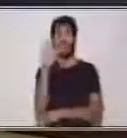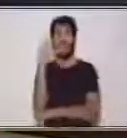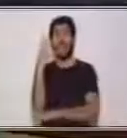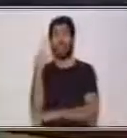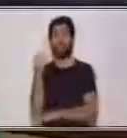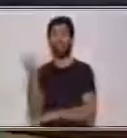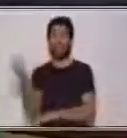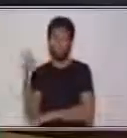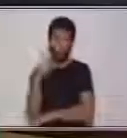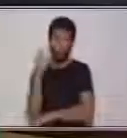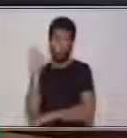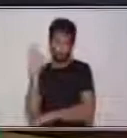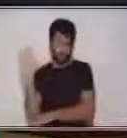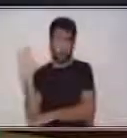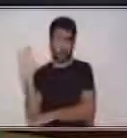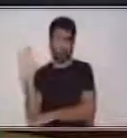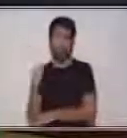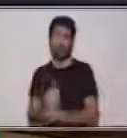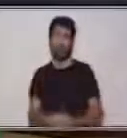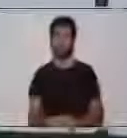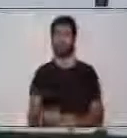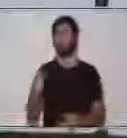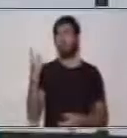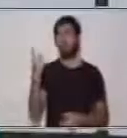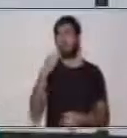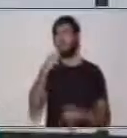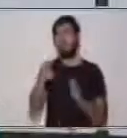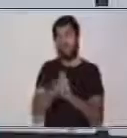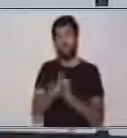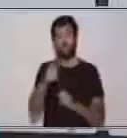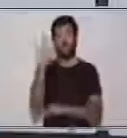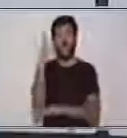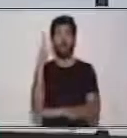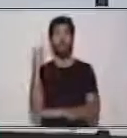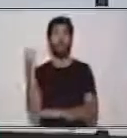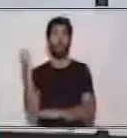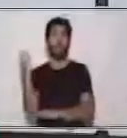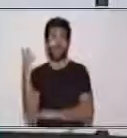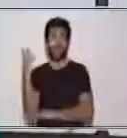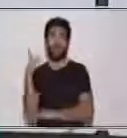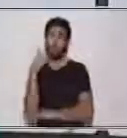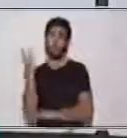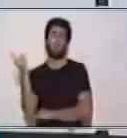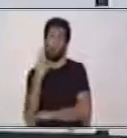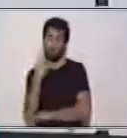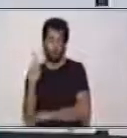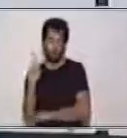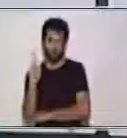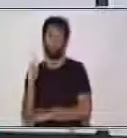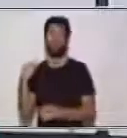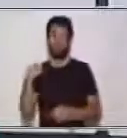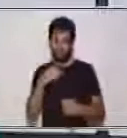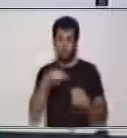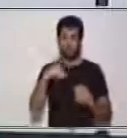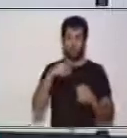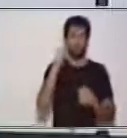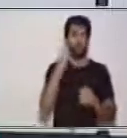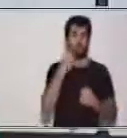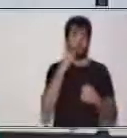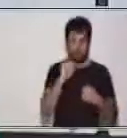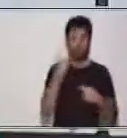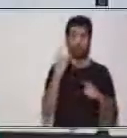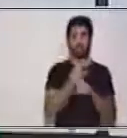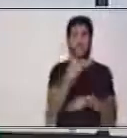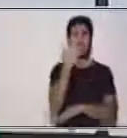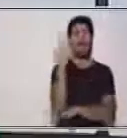decimos los árboles verdes. Por ejemplo, acá hay un artículo, hay un sustantivo y hay un